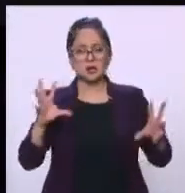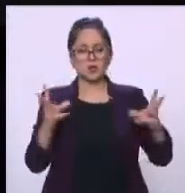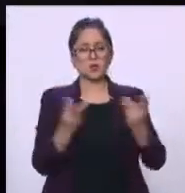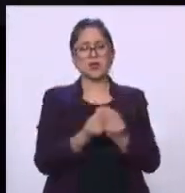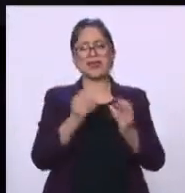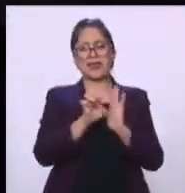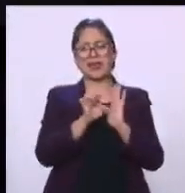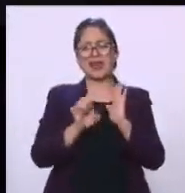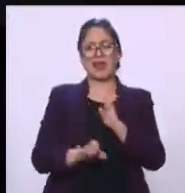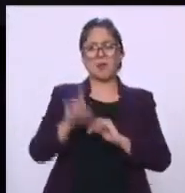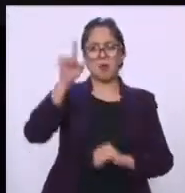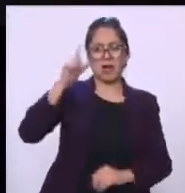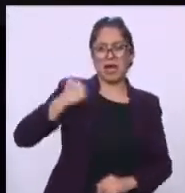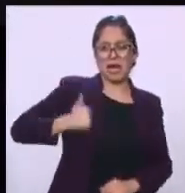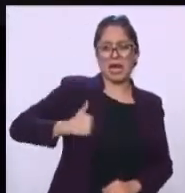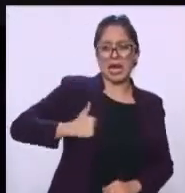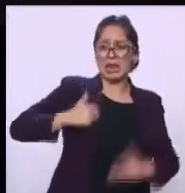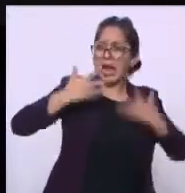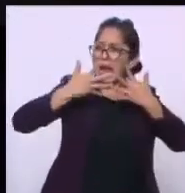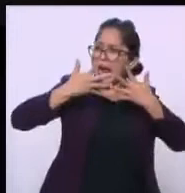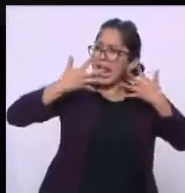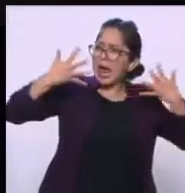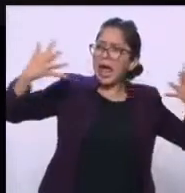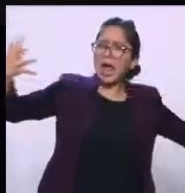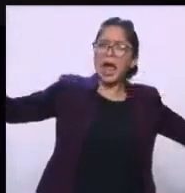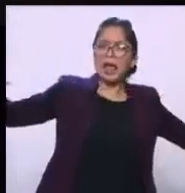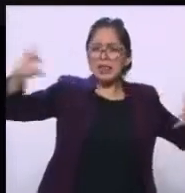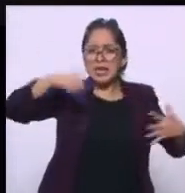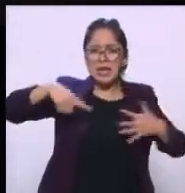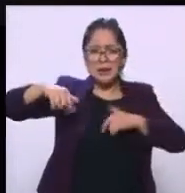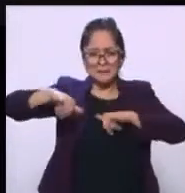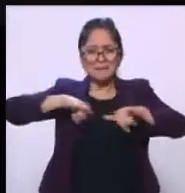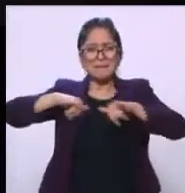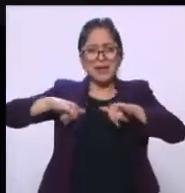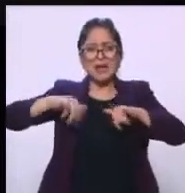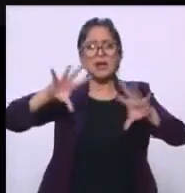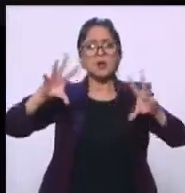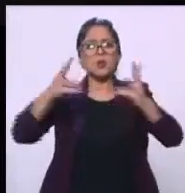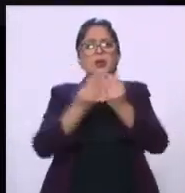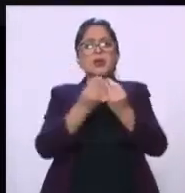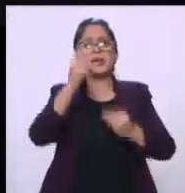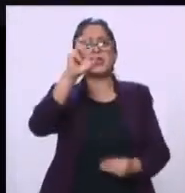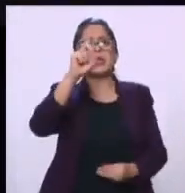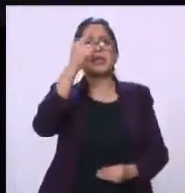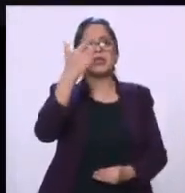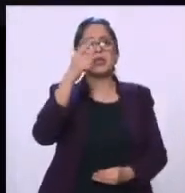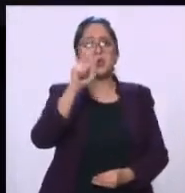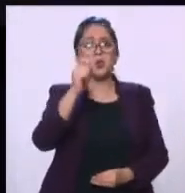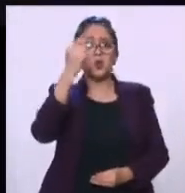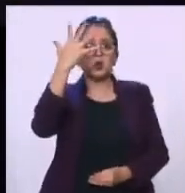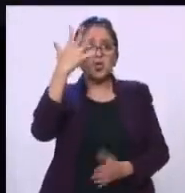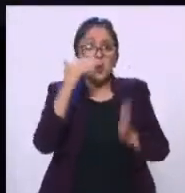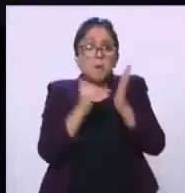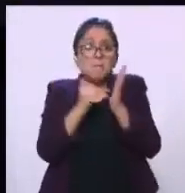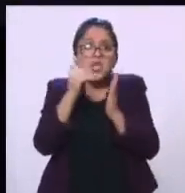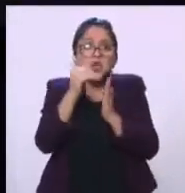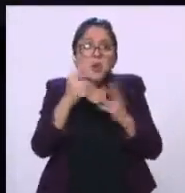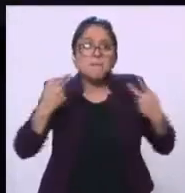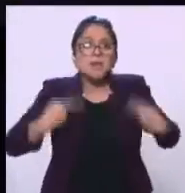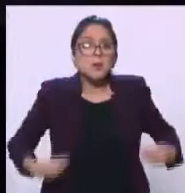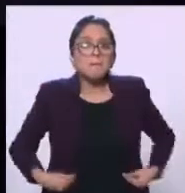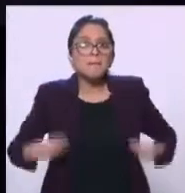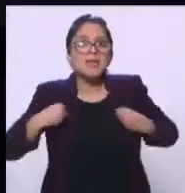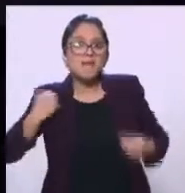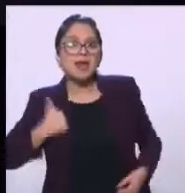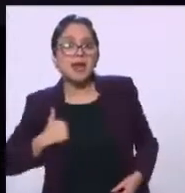que es uno de los países con mayor extensión geográfica en el mundo, es justamente 37.5 millones de personas. Además,